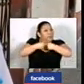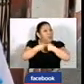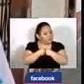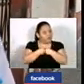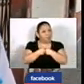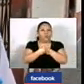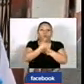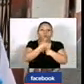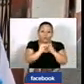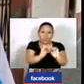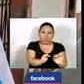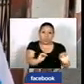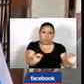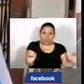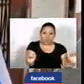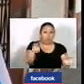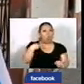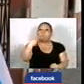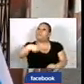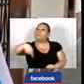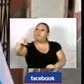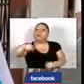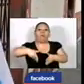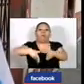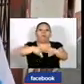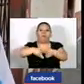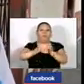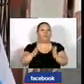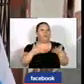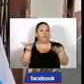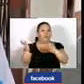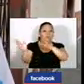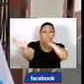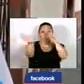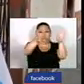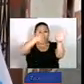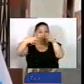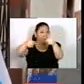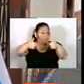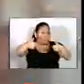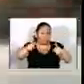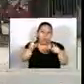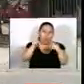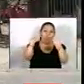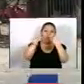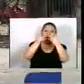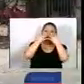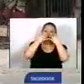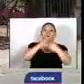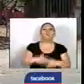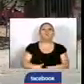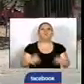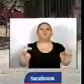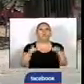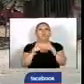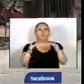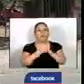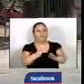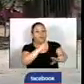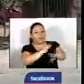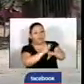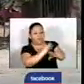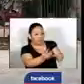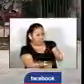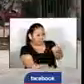y niñas que no los dejan salir mucho de la calle, porque estos vientos no traen cosas buenas que se digan. Además, evitar los incendios en maleza